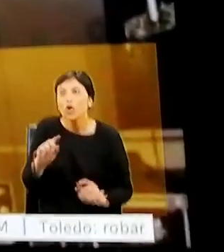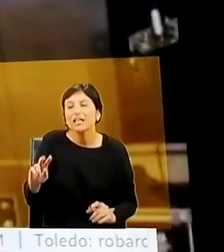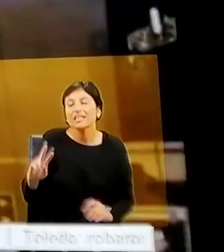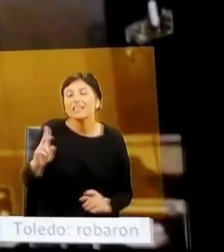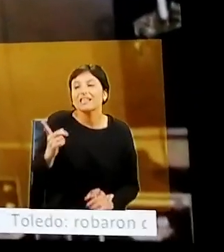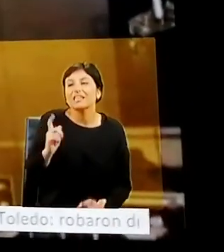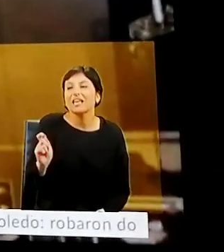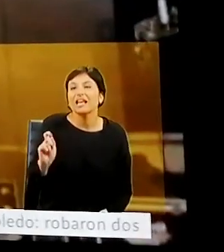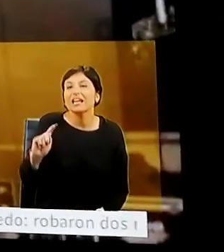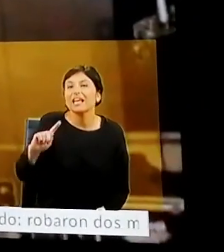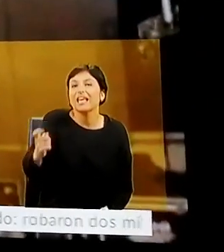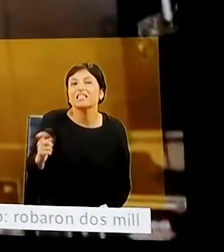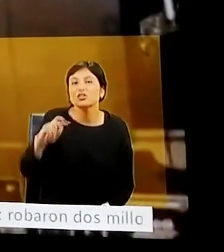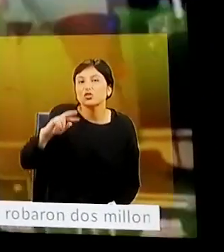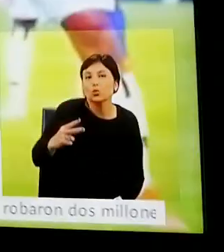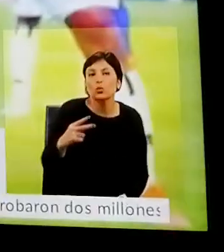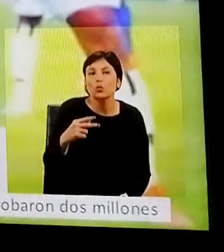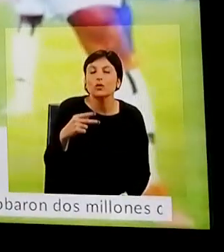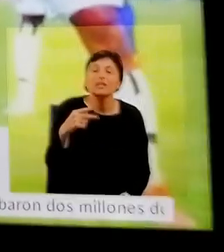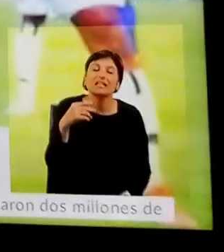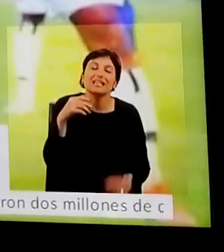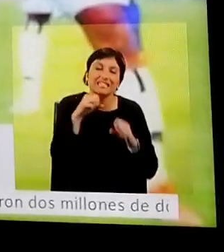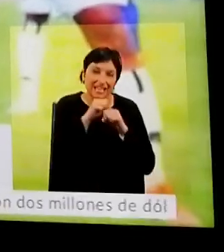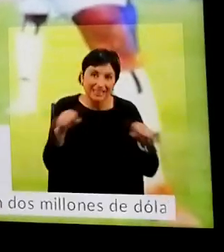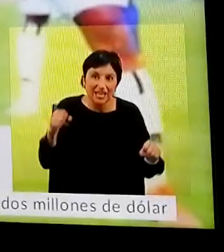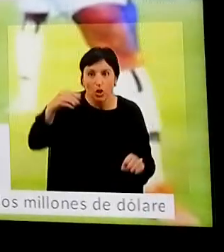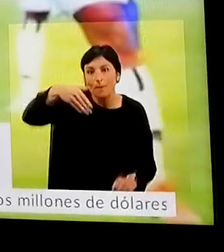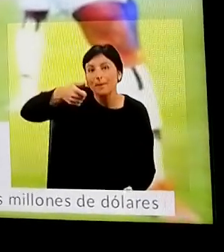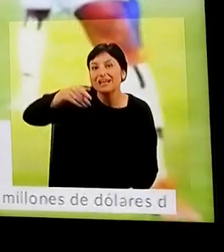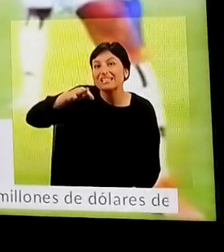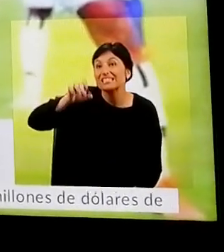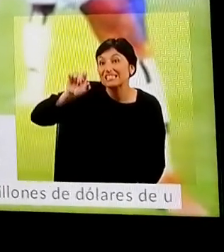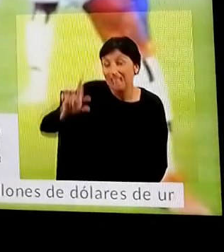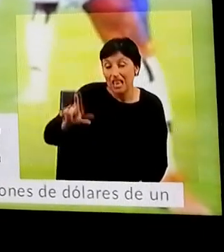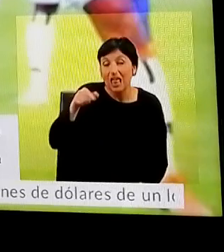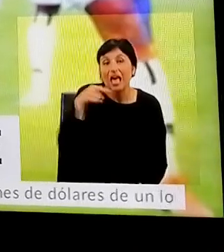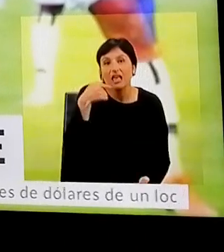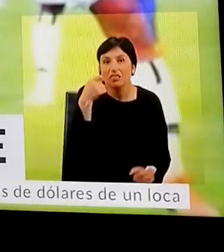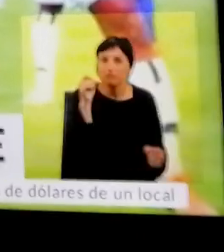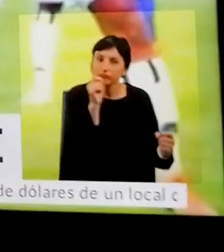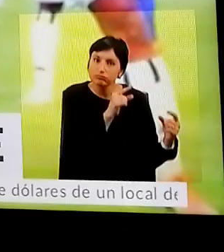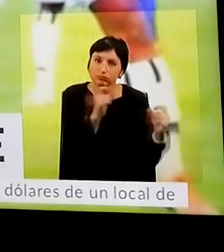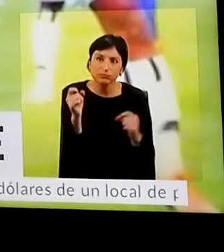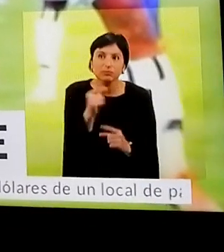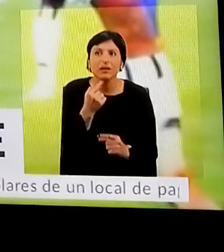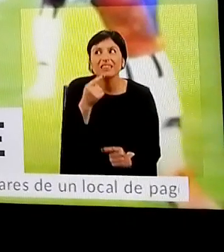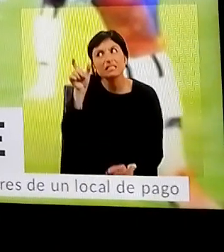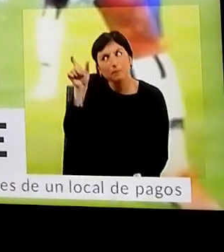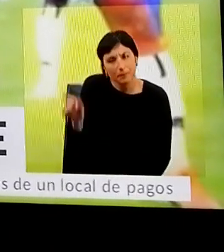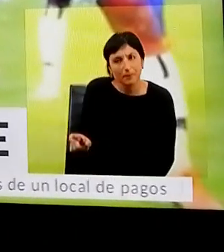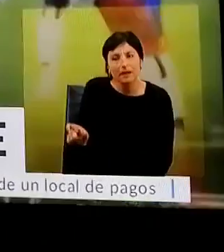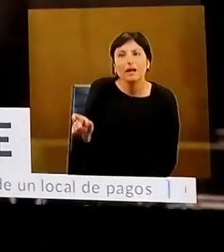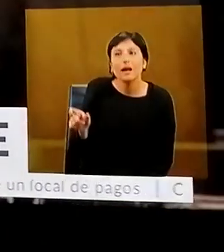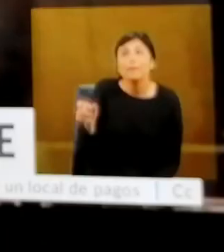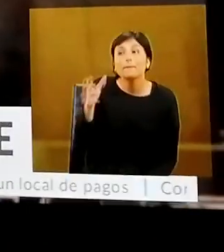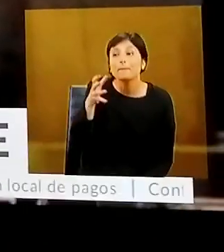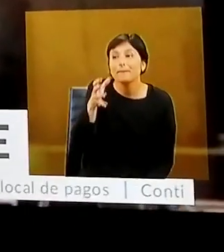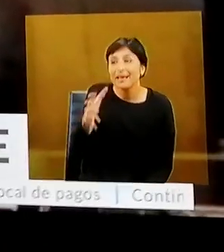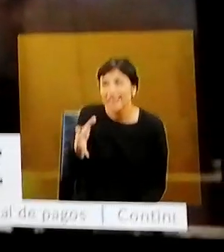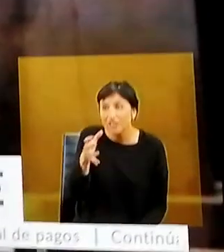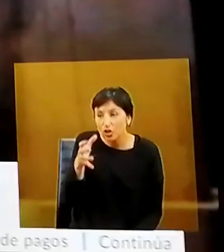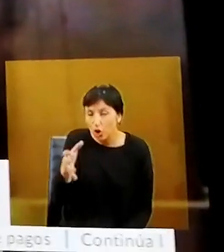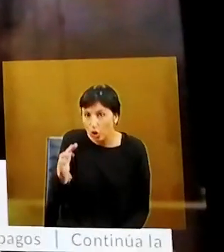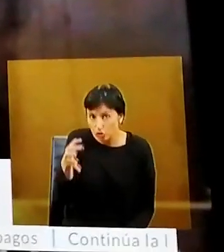narco peligroso. El fiscal de corte, Juan Gómez, entiende que corresponde que todo sea investigado por Machado, porque,